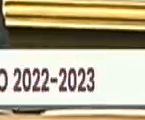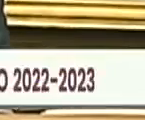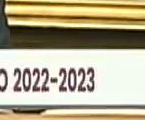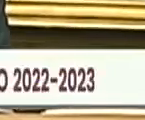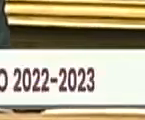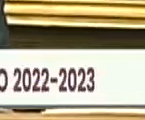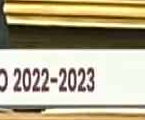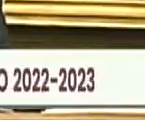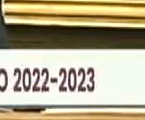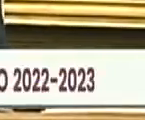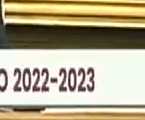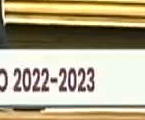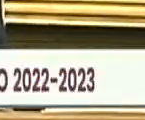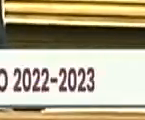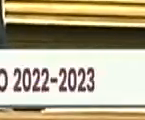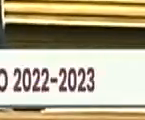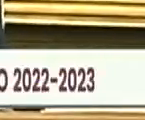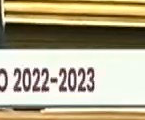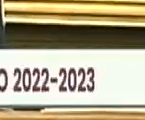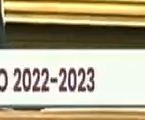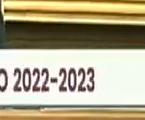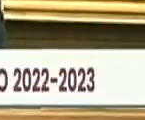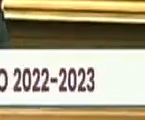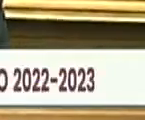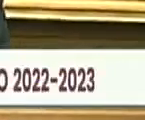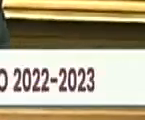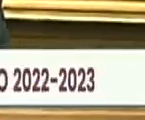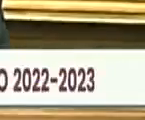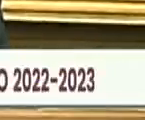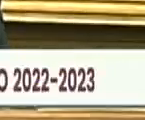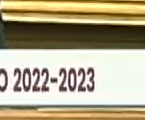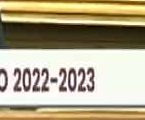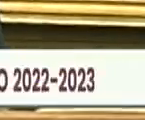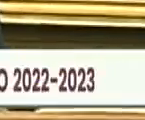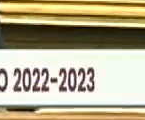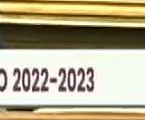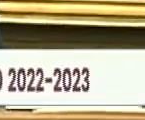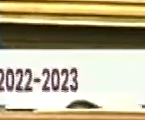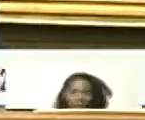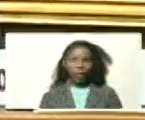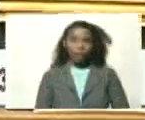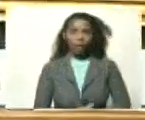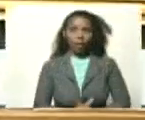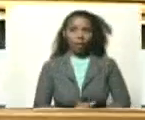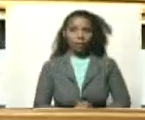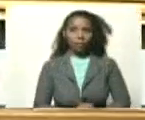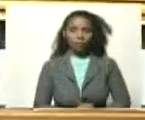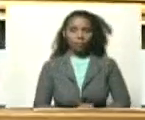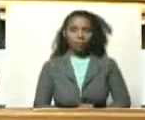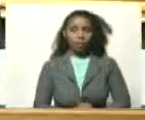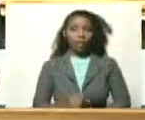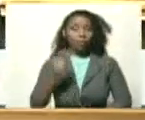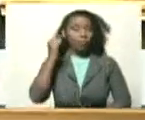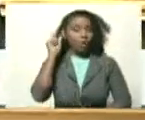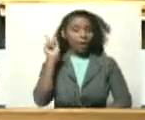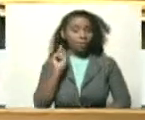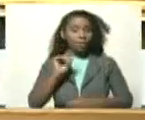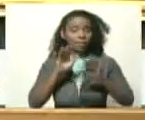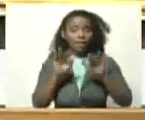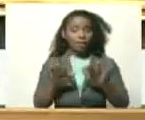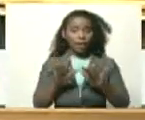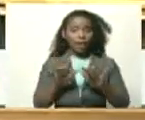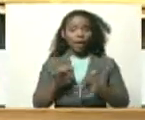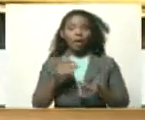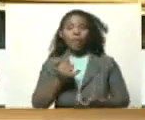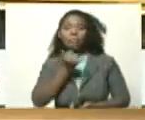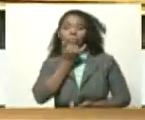Se nombra a la diputada Noelí Pocaterra como secretaria accidental. Ciudadana secretaria accidental, por